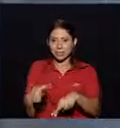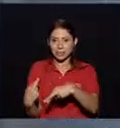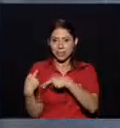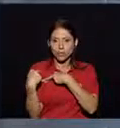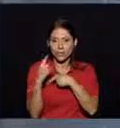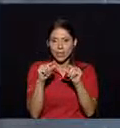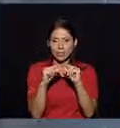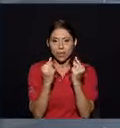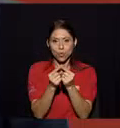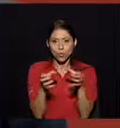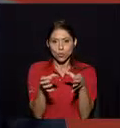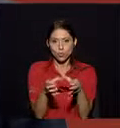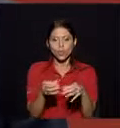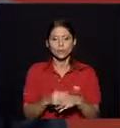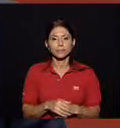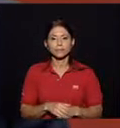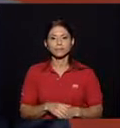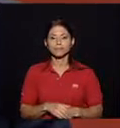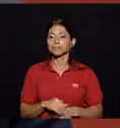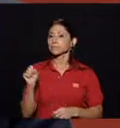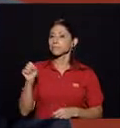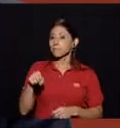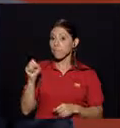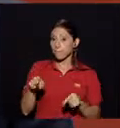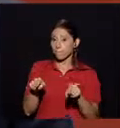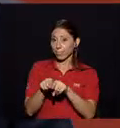un grupo. Sí, y además